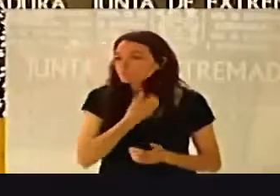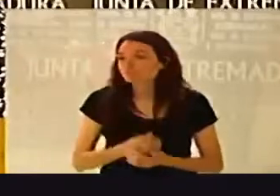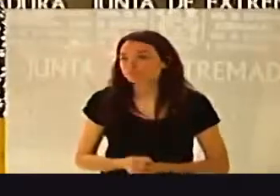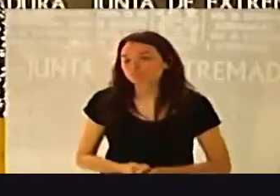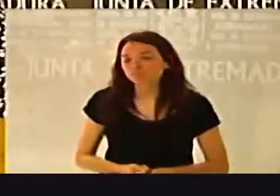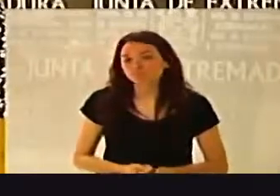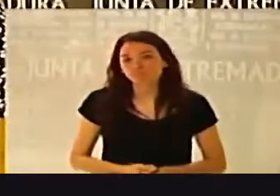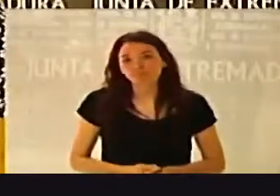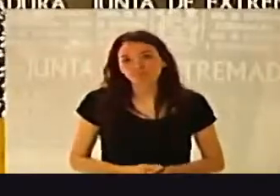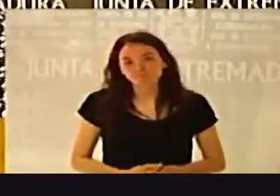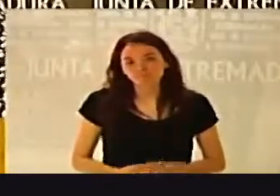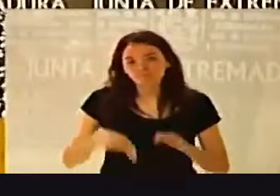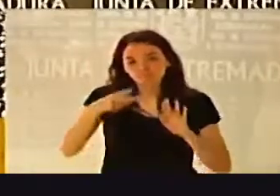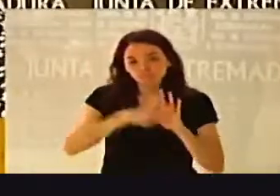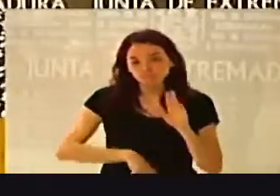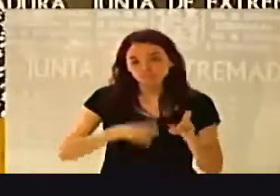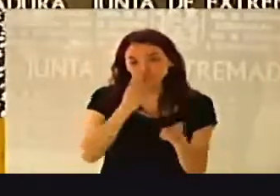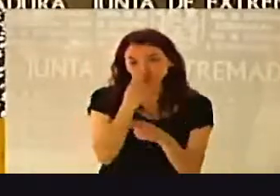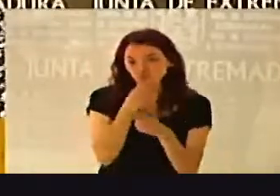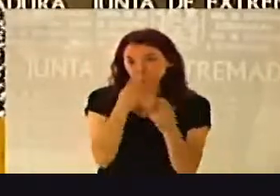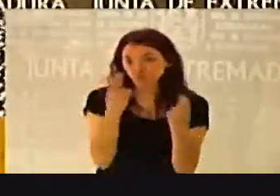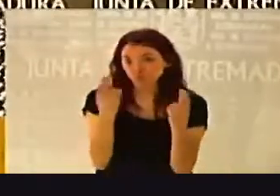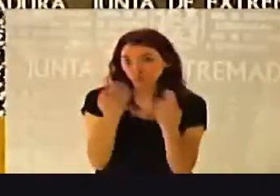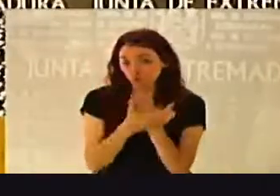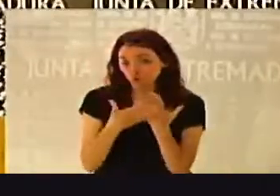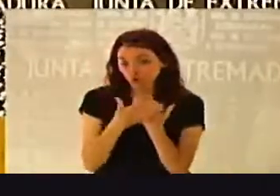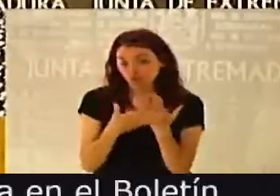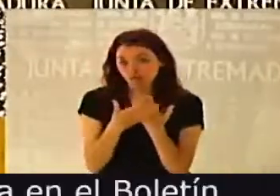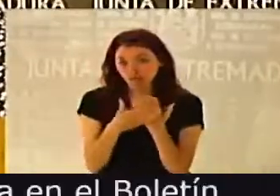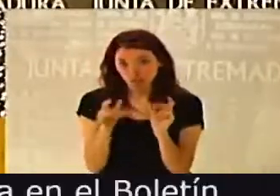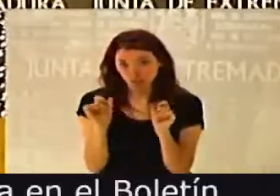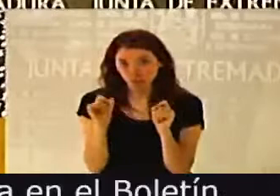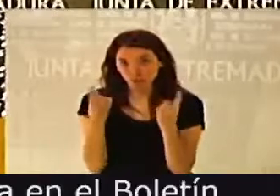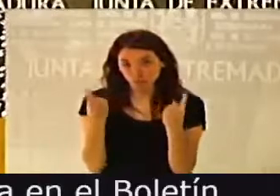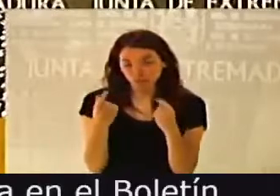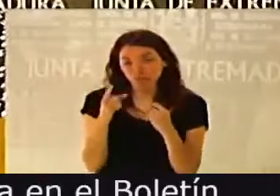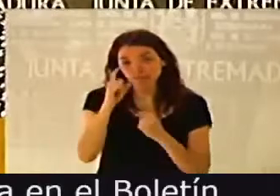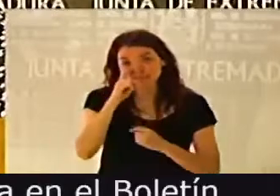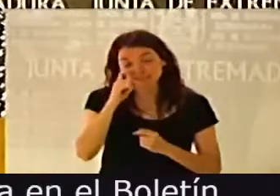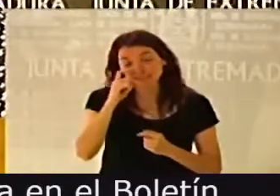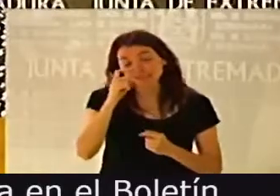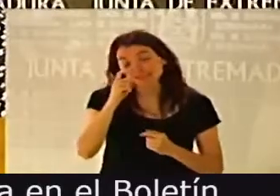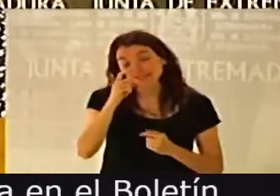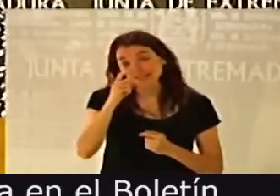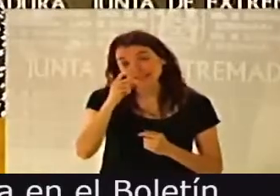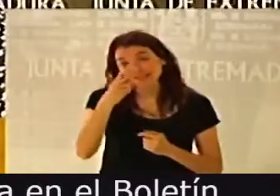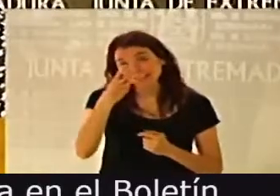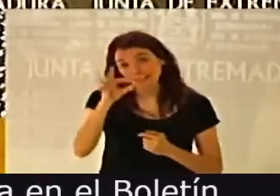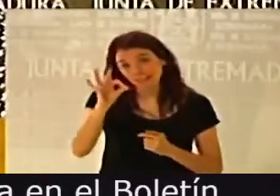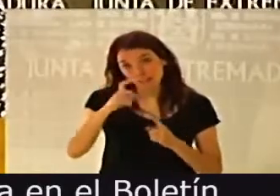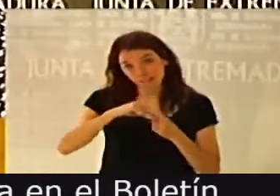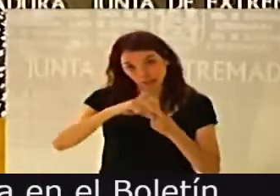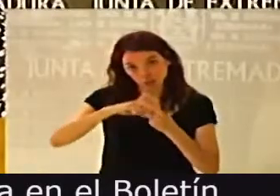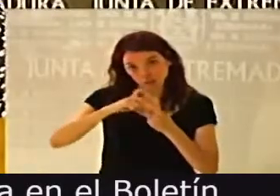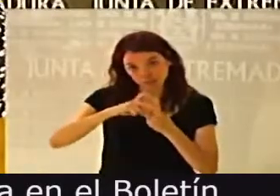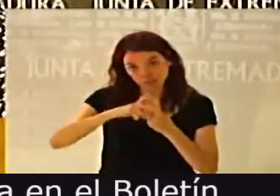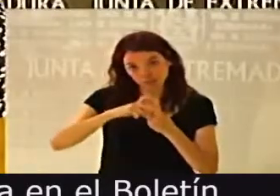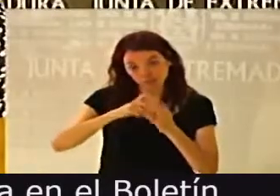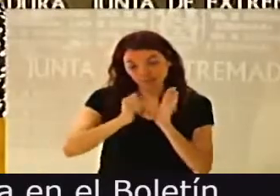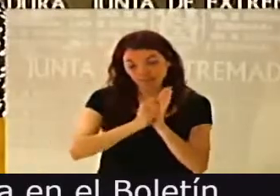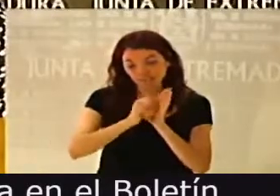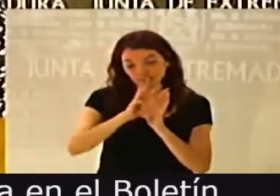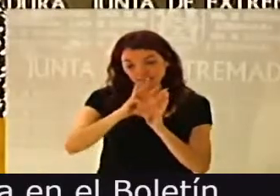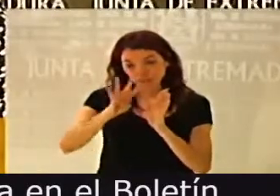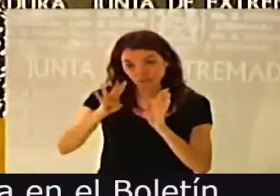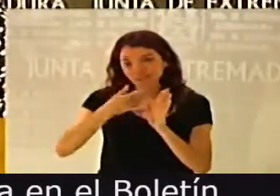En la instrucción publicada en el Boletín Oficial del Estado del 30 de mayo, en el artículo 34 dice el Gobierno de